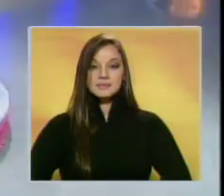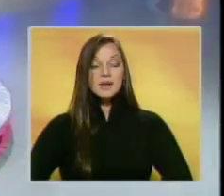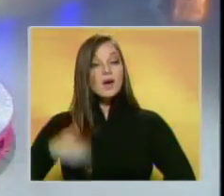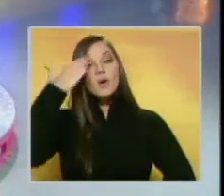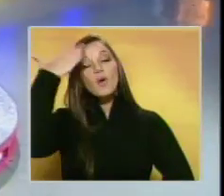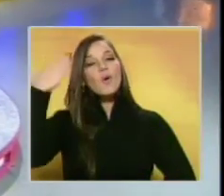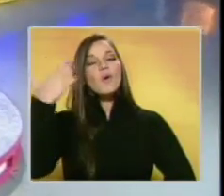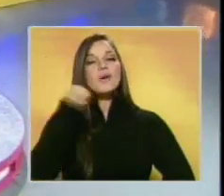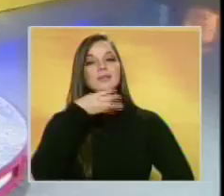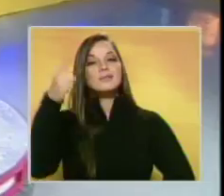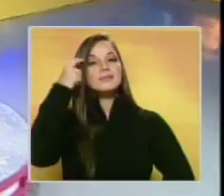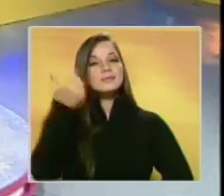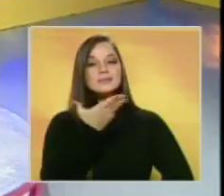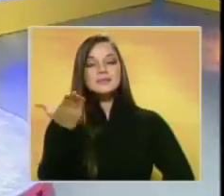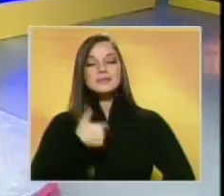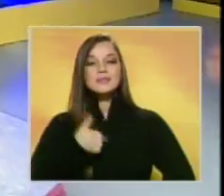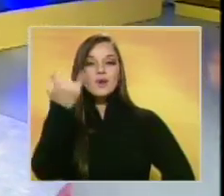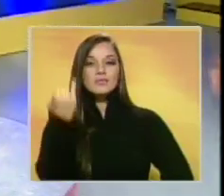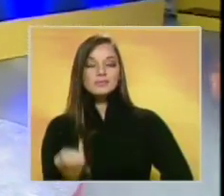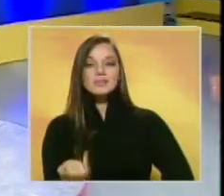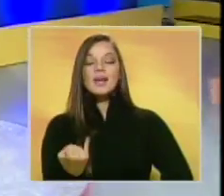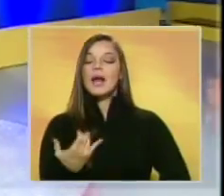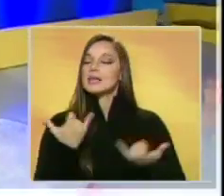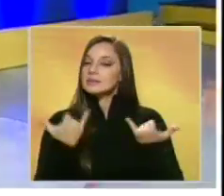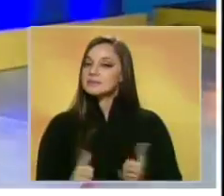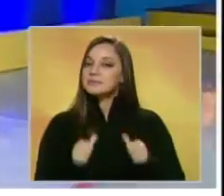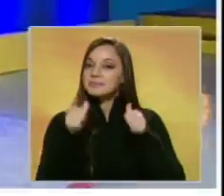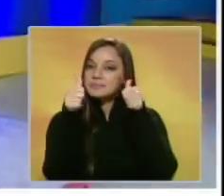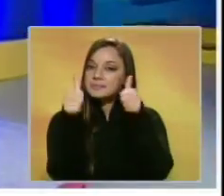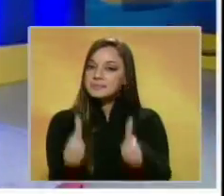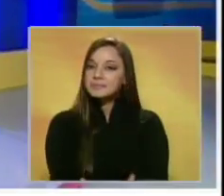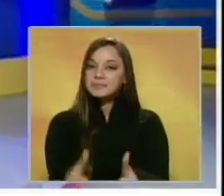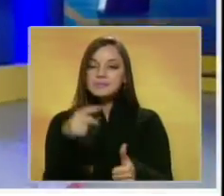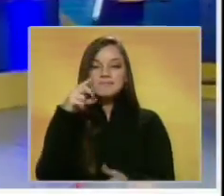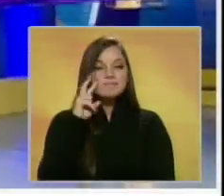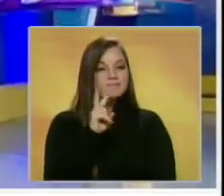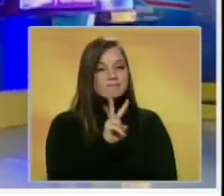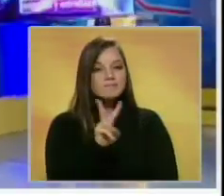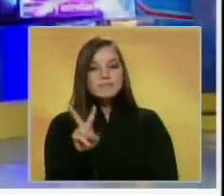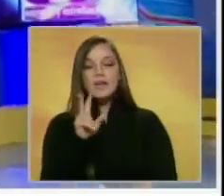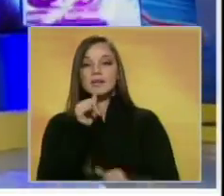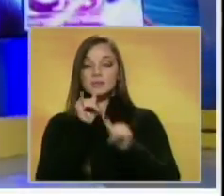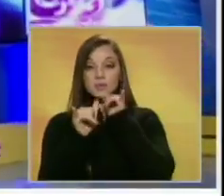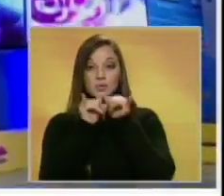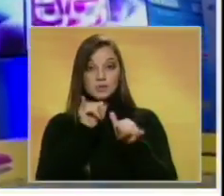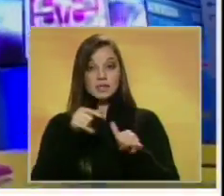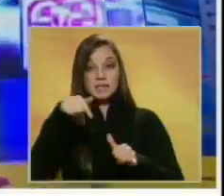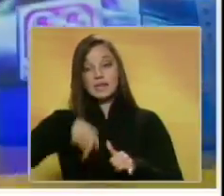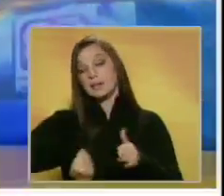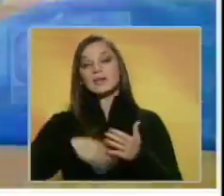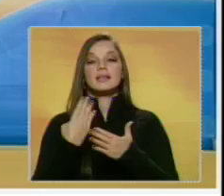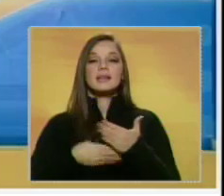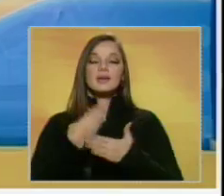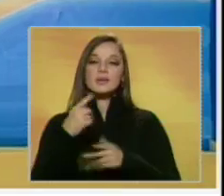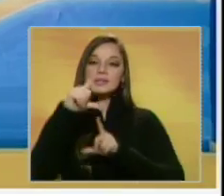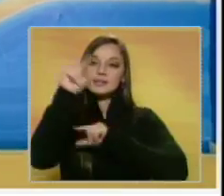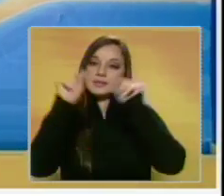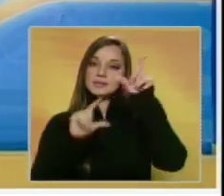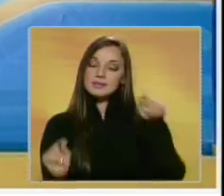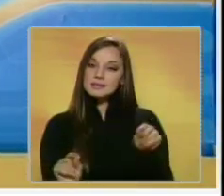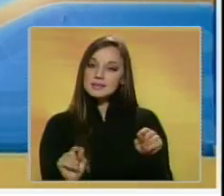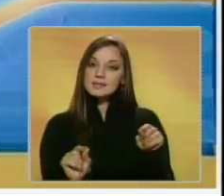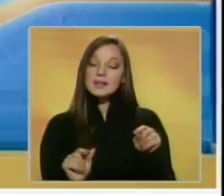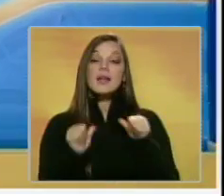Hola, ¿qué tal? Buen día para todos. Yo soy Federica Guzmán y desde ya comenzamos nuestro acostumbrado recorrido por las noticias del entretenimiento aquí en Estrenos y